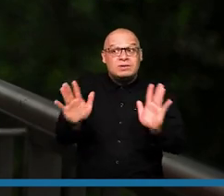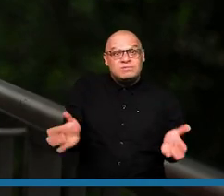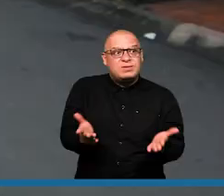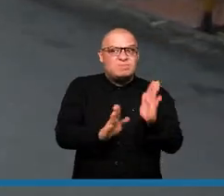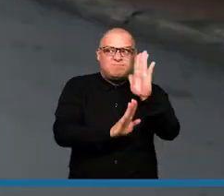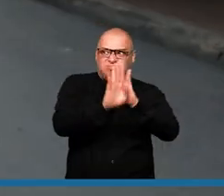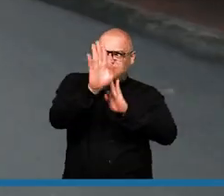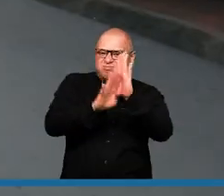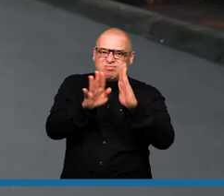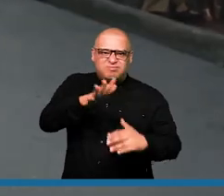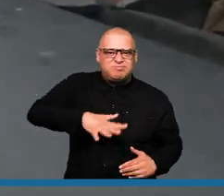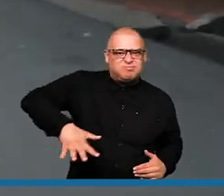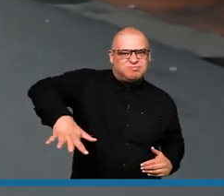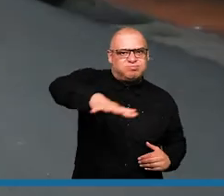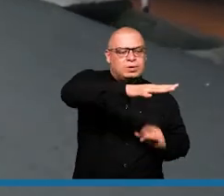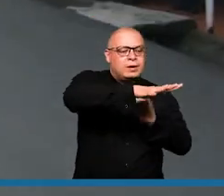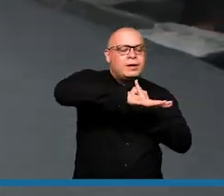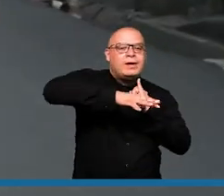Aburrá.